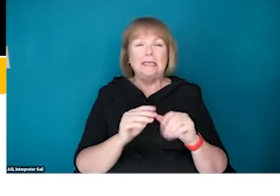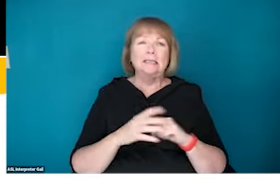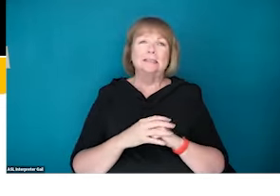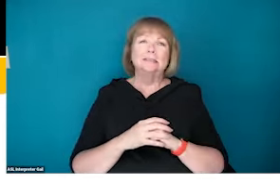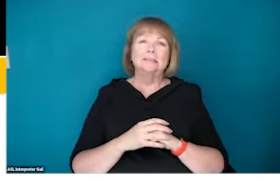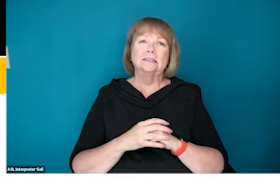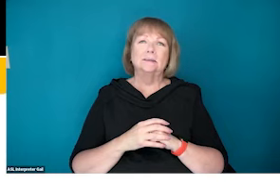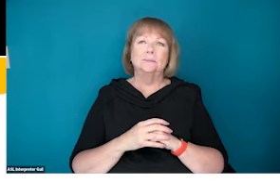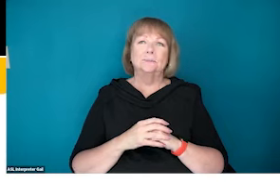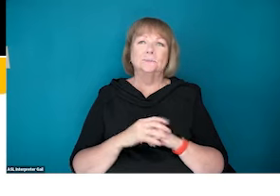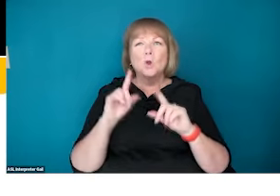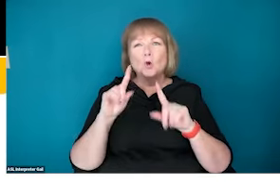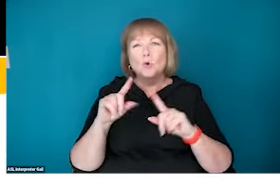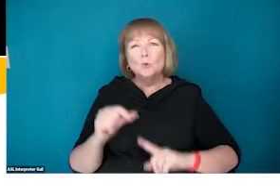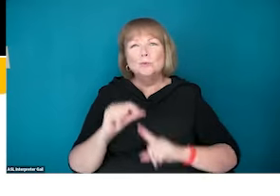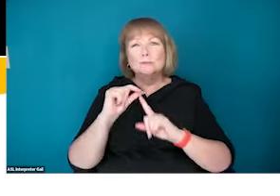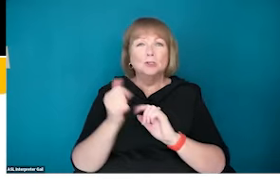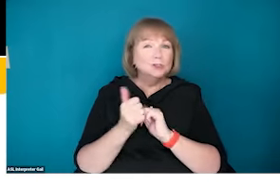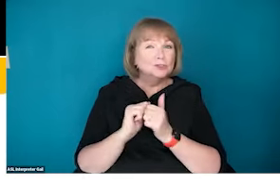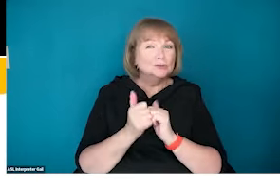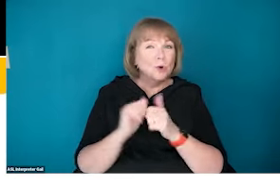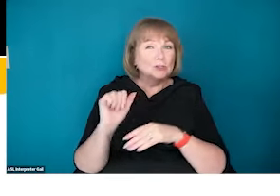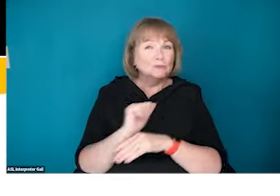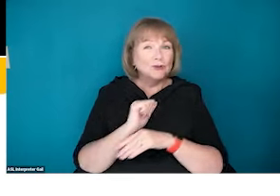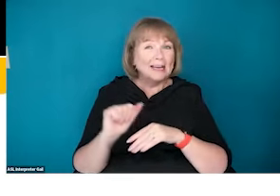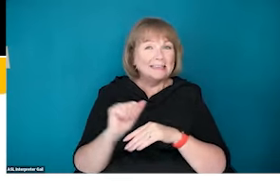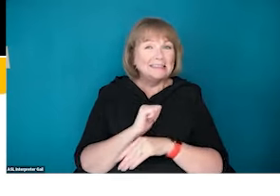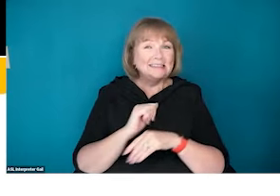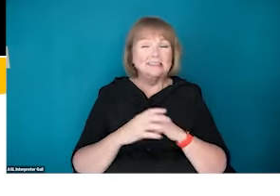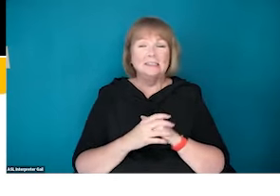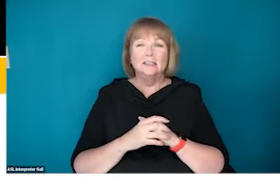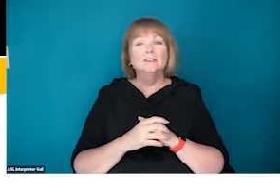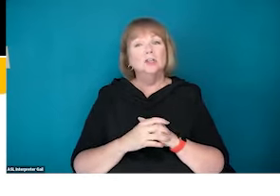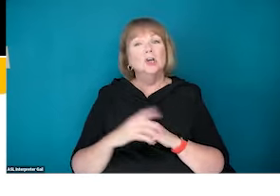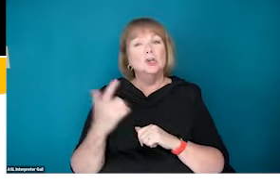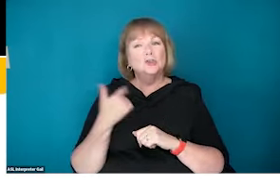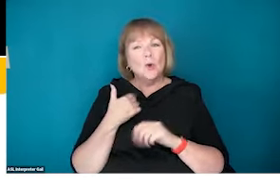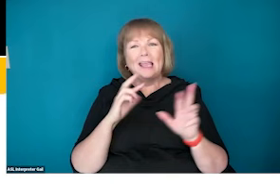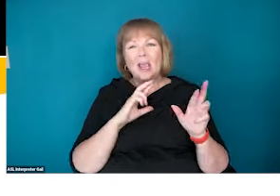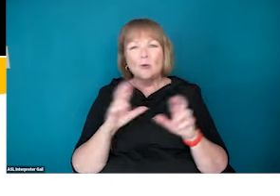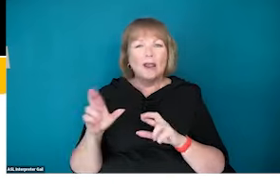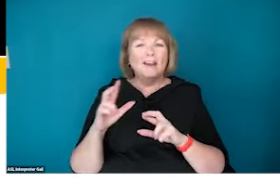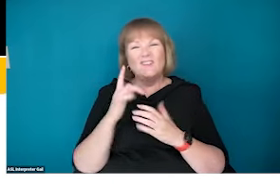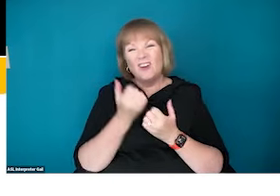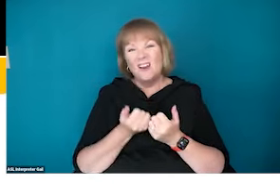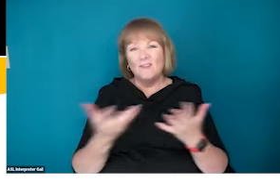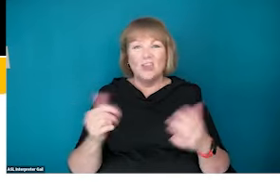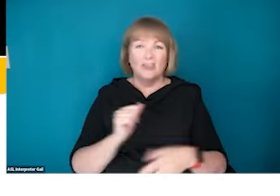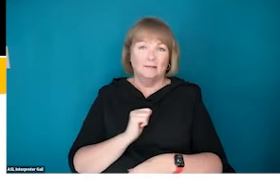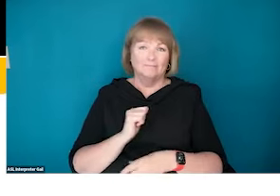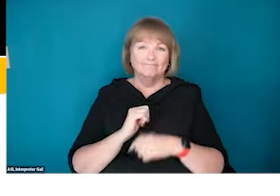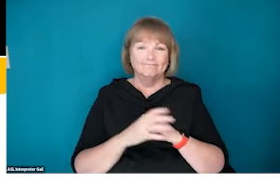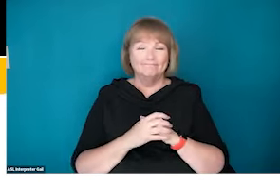Tener el derecho a tomar todos estos riesgos y tomar el hecho de y tener la importancia de estar